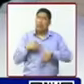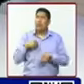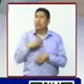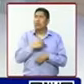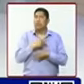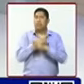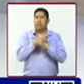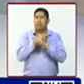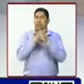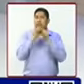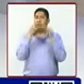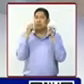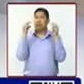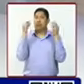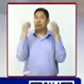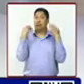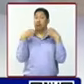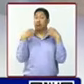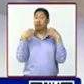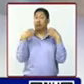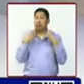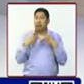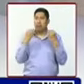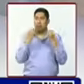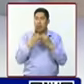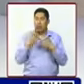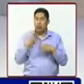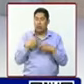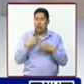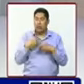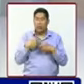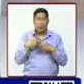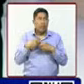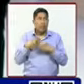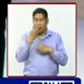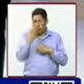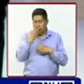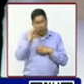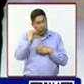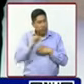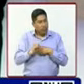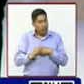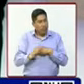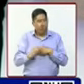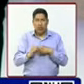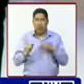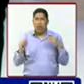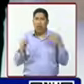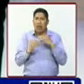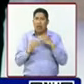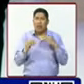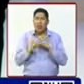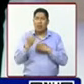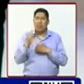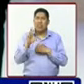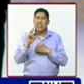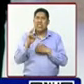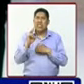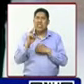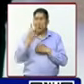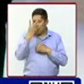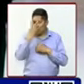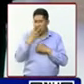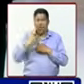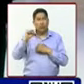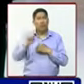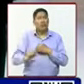acercamos a Navidad y evidentemente aquello es mucho más complicado. También está lloviendo en la zona sur. Estamos sobre la avenida Vallebianca, calle 17 en Calacoto.